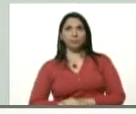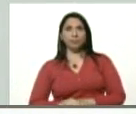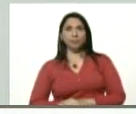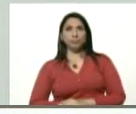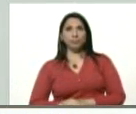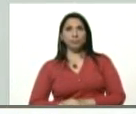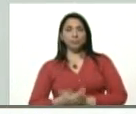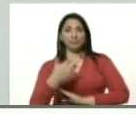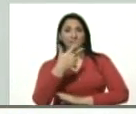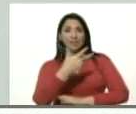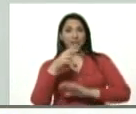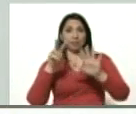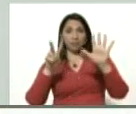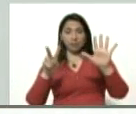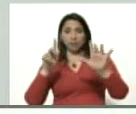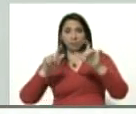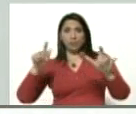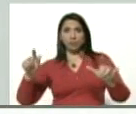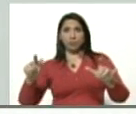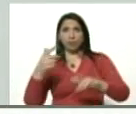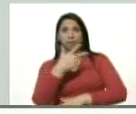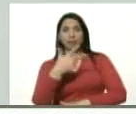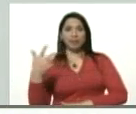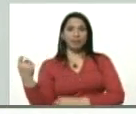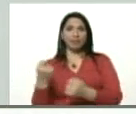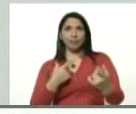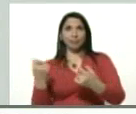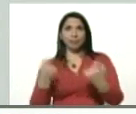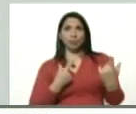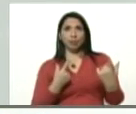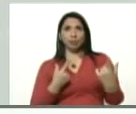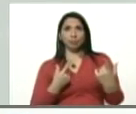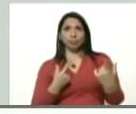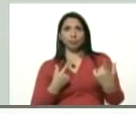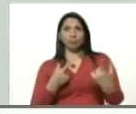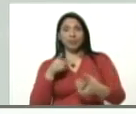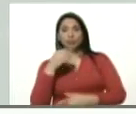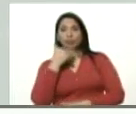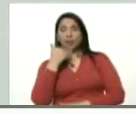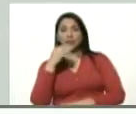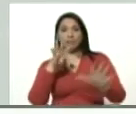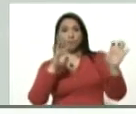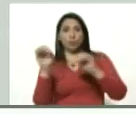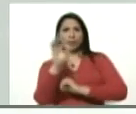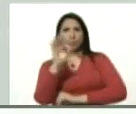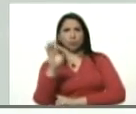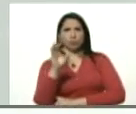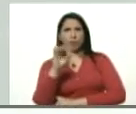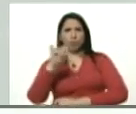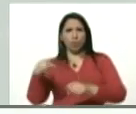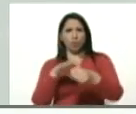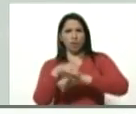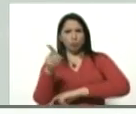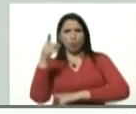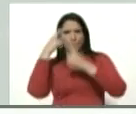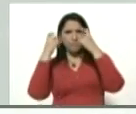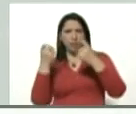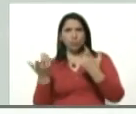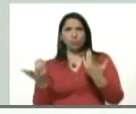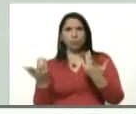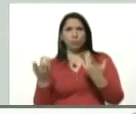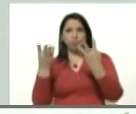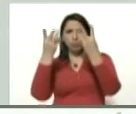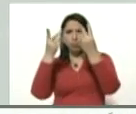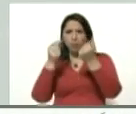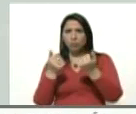De los 37 casos, 33 importados. Esto es casi el 90%, Jorge, tú que eres experto en